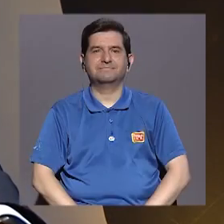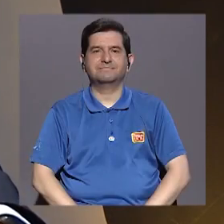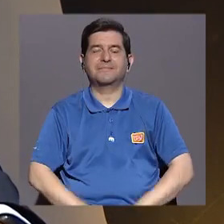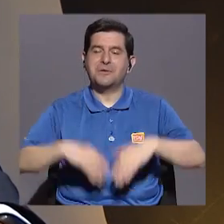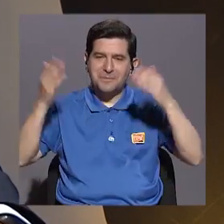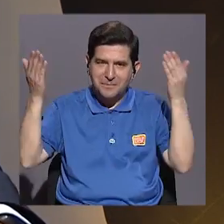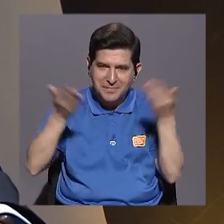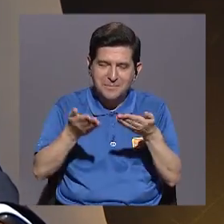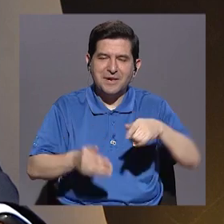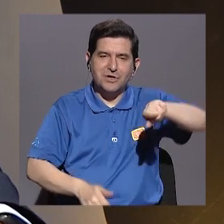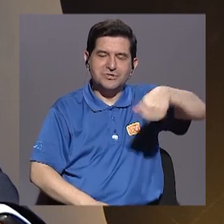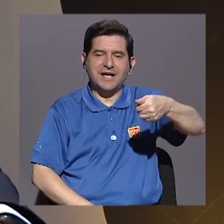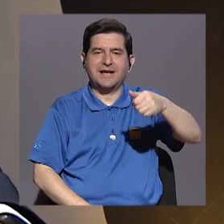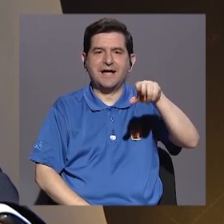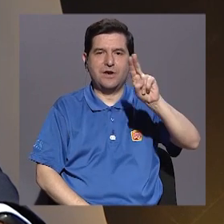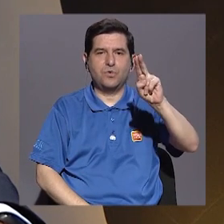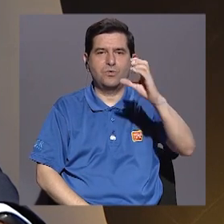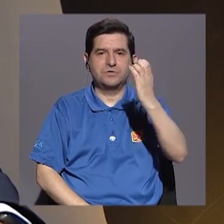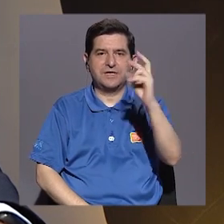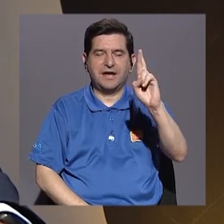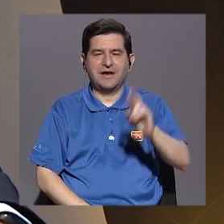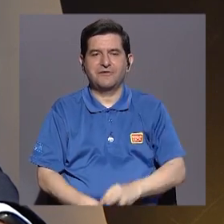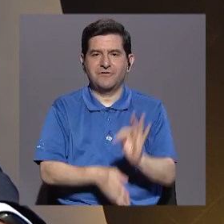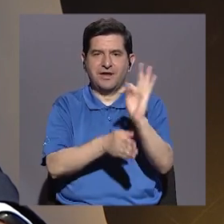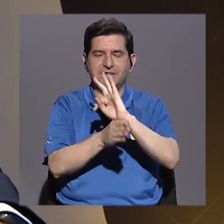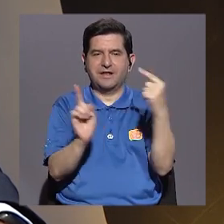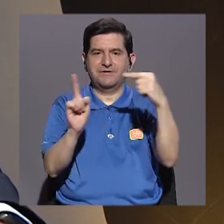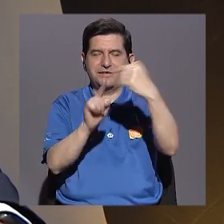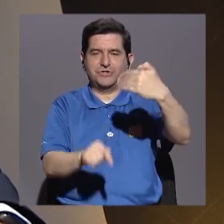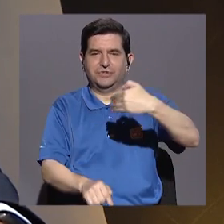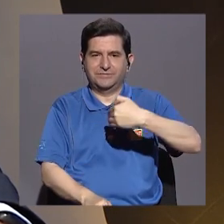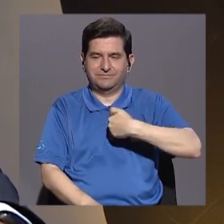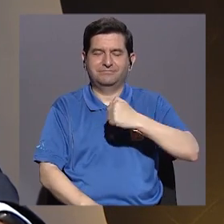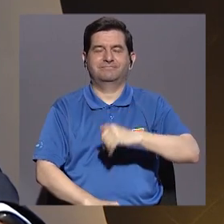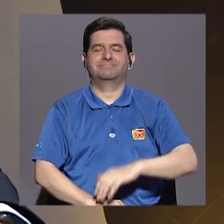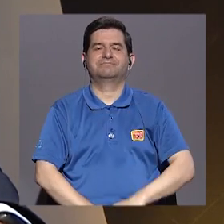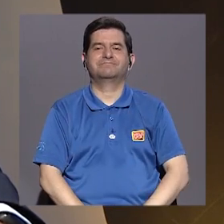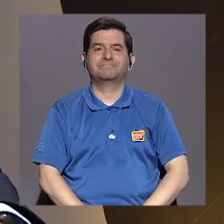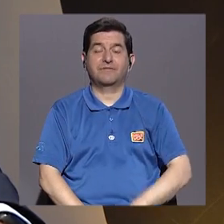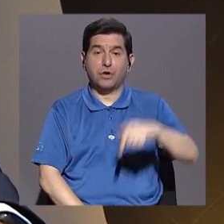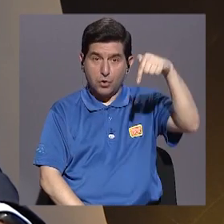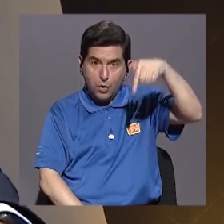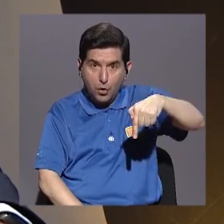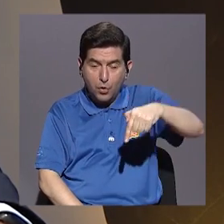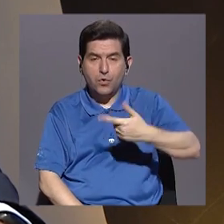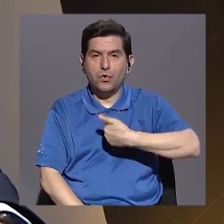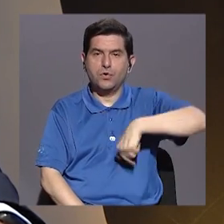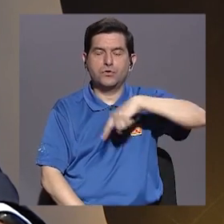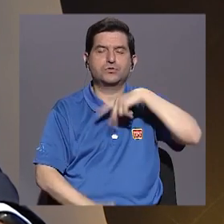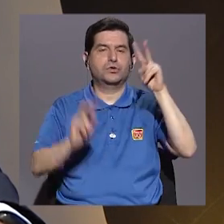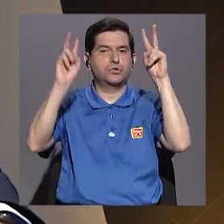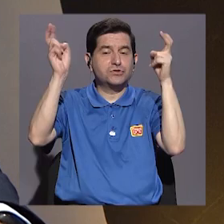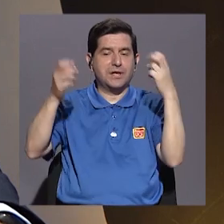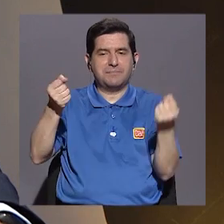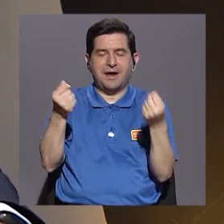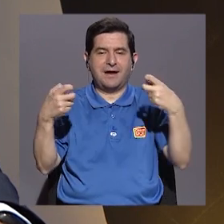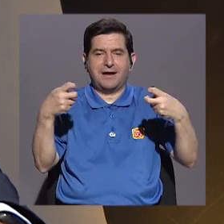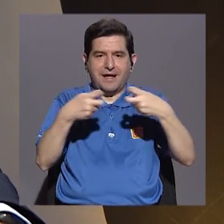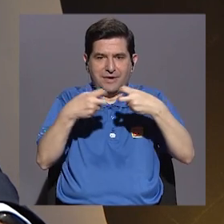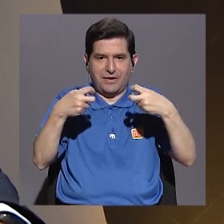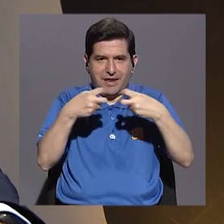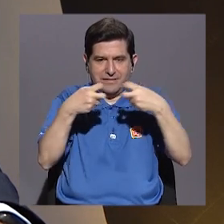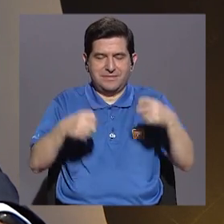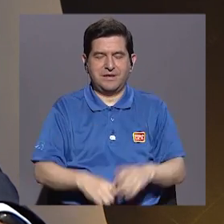bienvenidos a su canal un ser un canal donde hacemos televisión con sentido hoy venimos con el tema del vehículo eléctrico